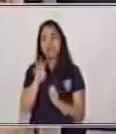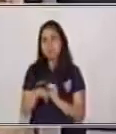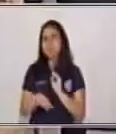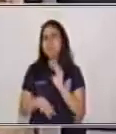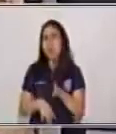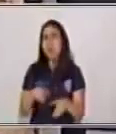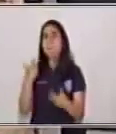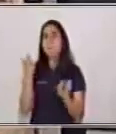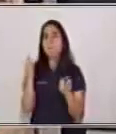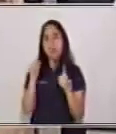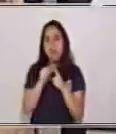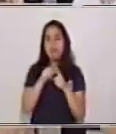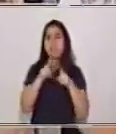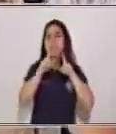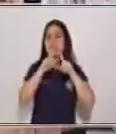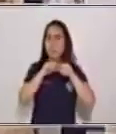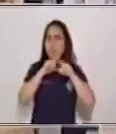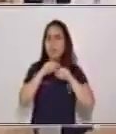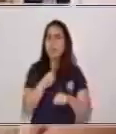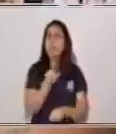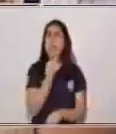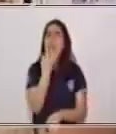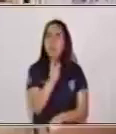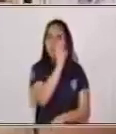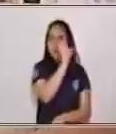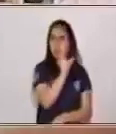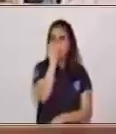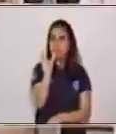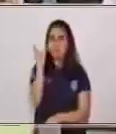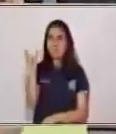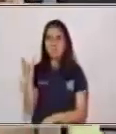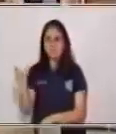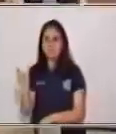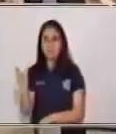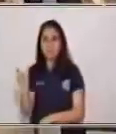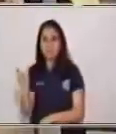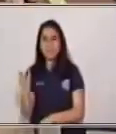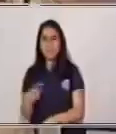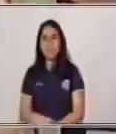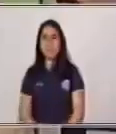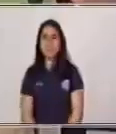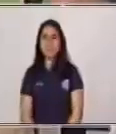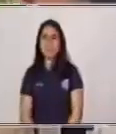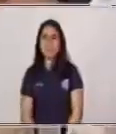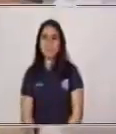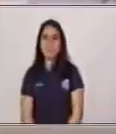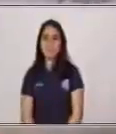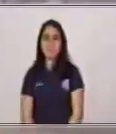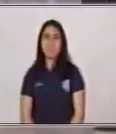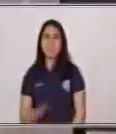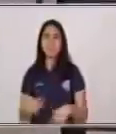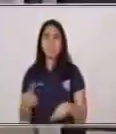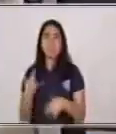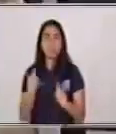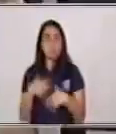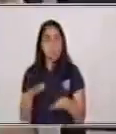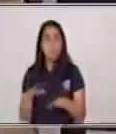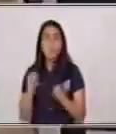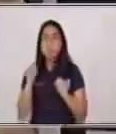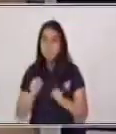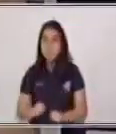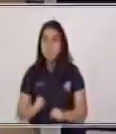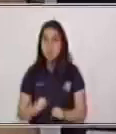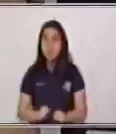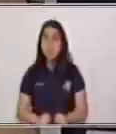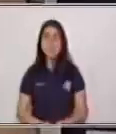bisílabas, trisílabas, polisílabas. Y con base a esa división, vamos a lograr identificar la sílaba